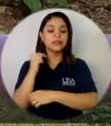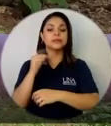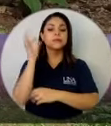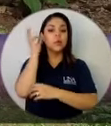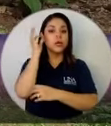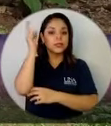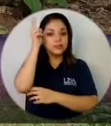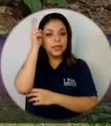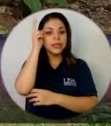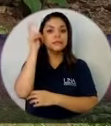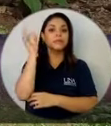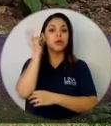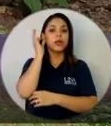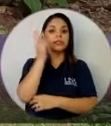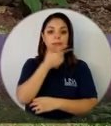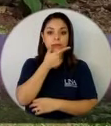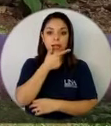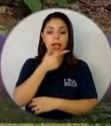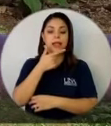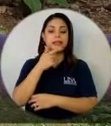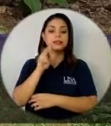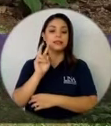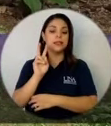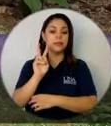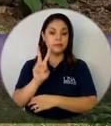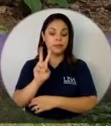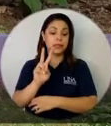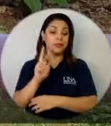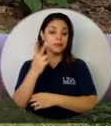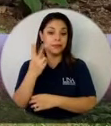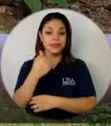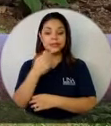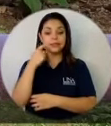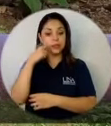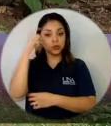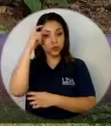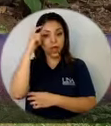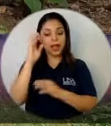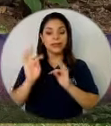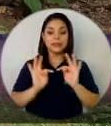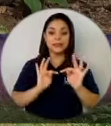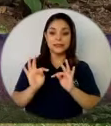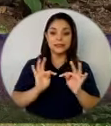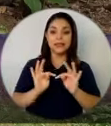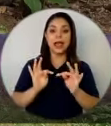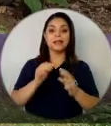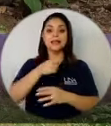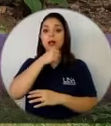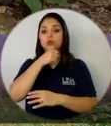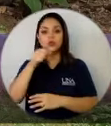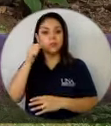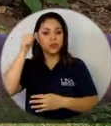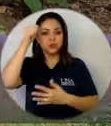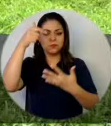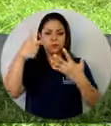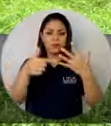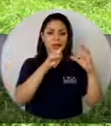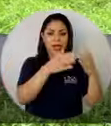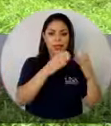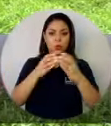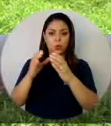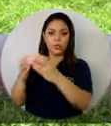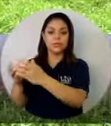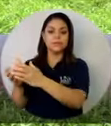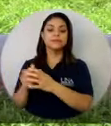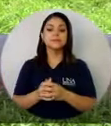indígenas, mujeres jóvenes, mujeres adultas mayores, mujeres lesbianas y bisexuales y trans, etcétera, ¿verdad? Que justamente de alguna manera